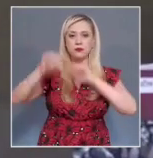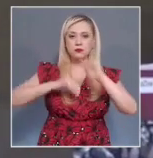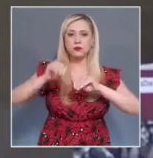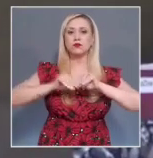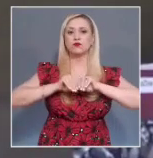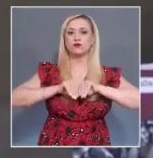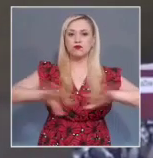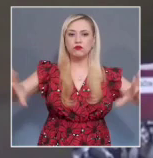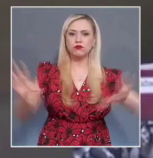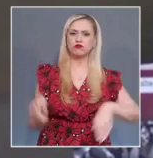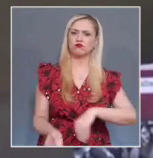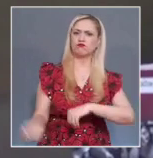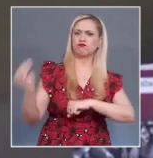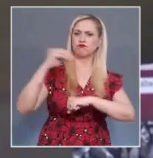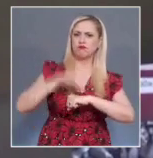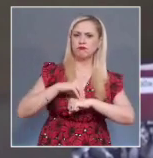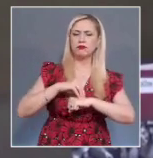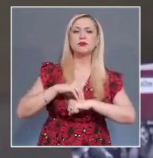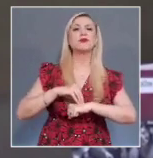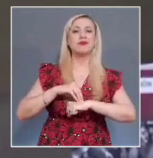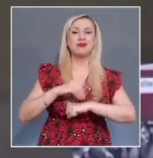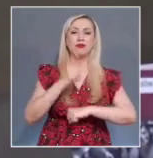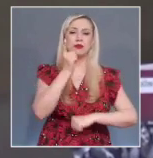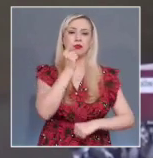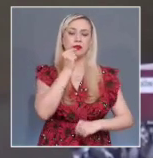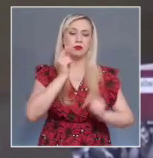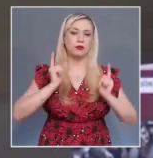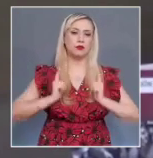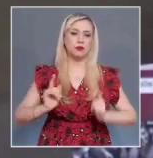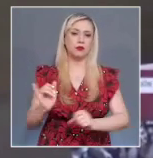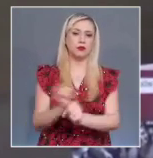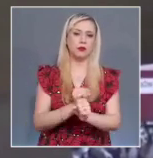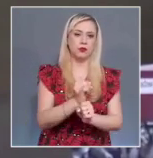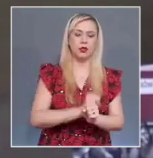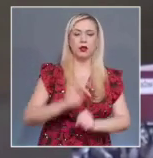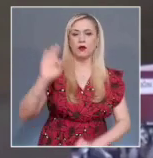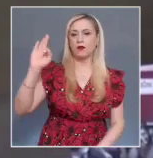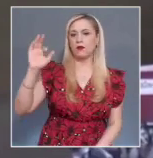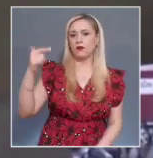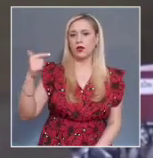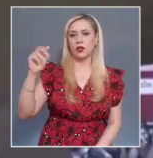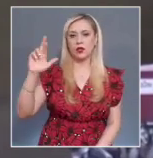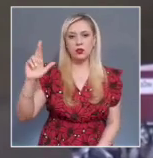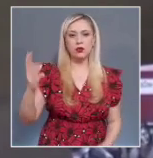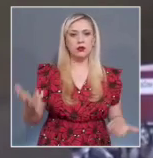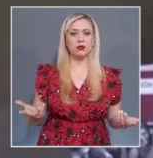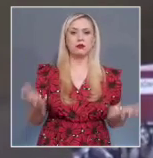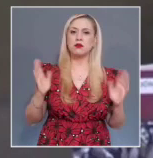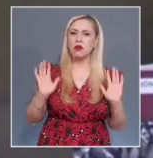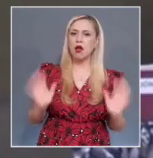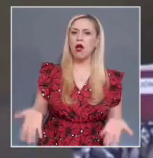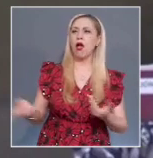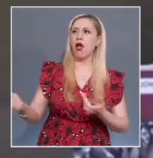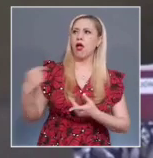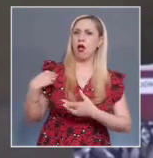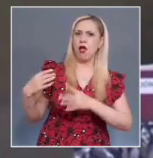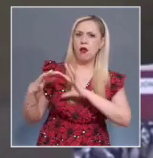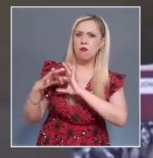implementarlo a la Fiscalía General de la República. Se ha avanzado con ellos, hemos venido trabajando, pero